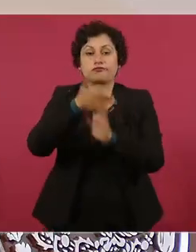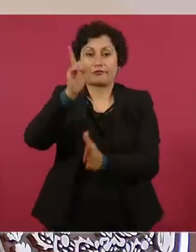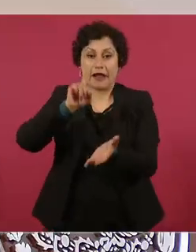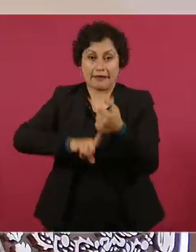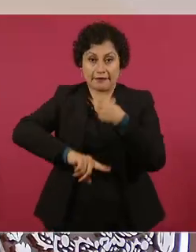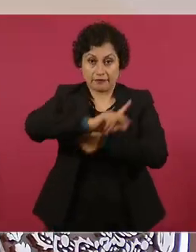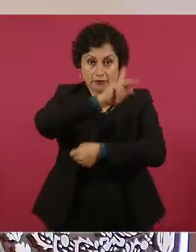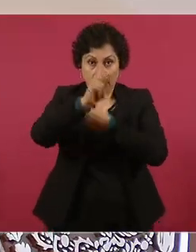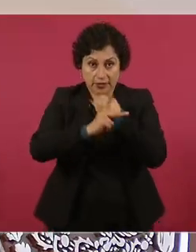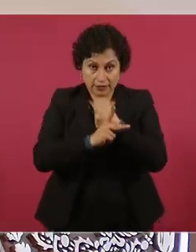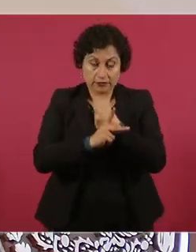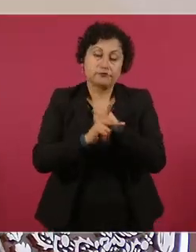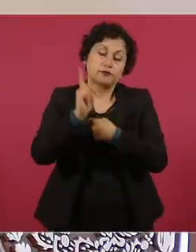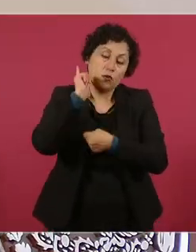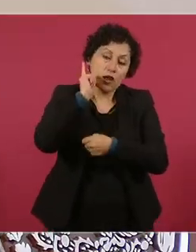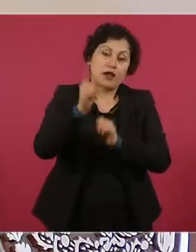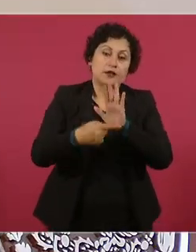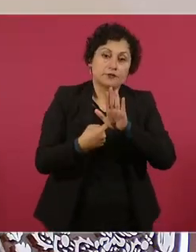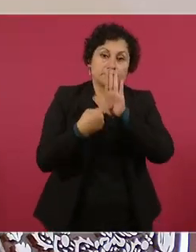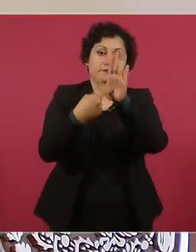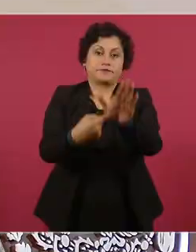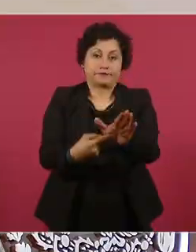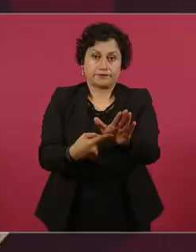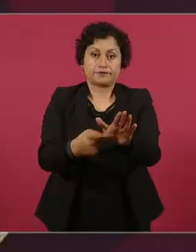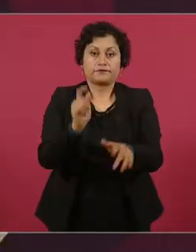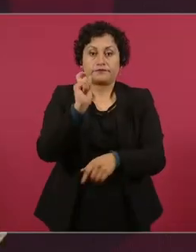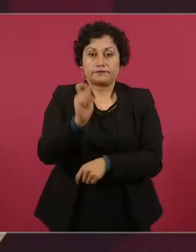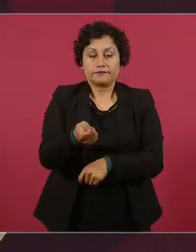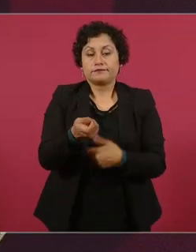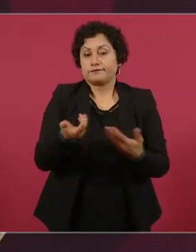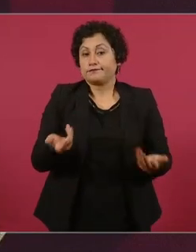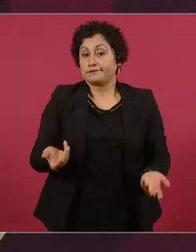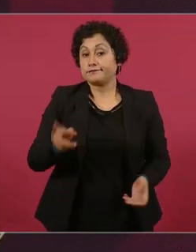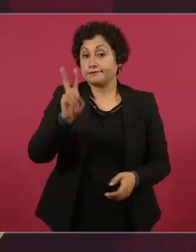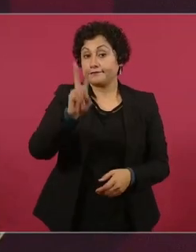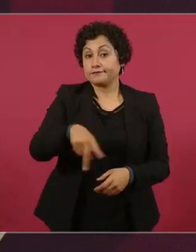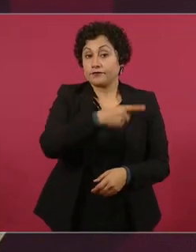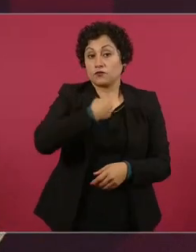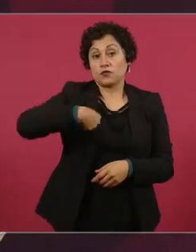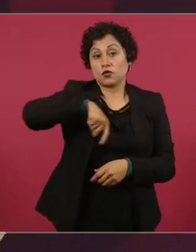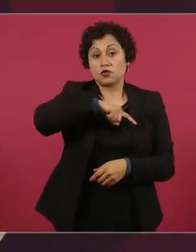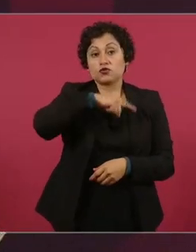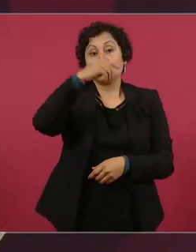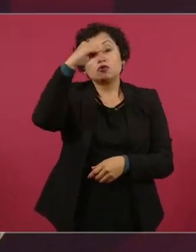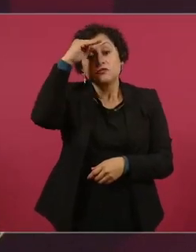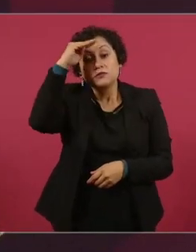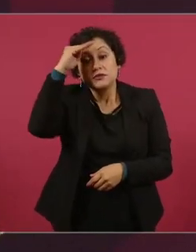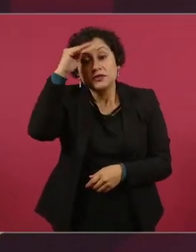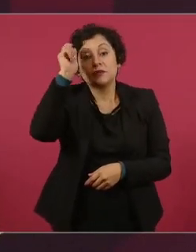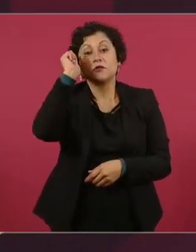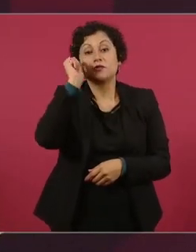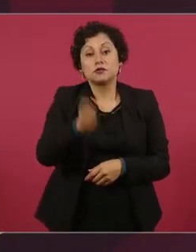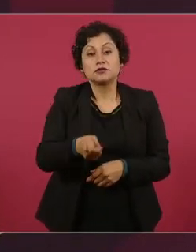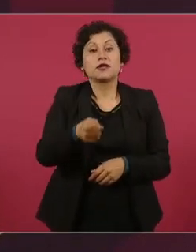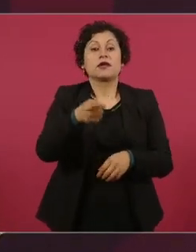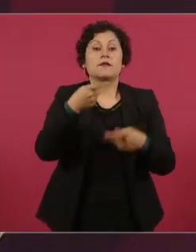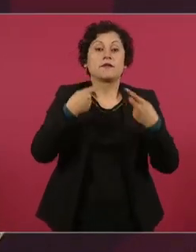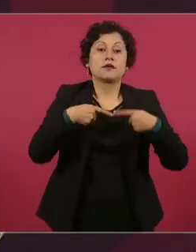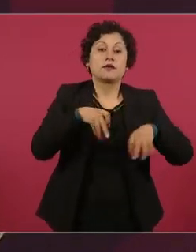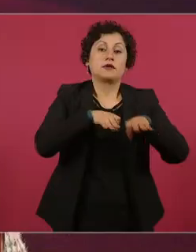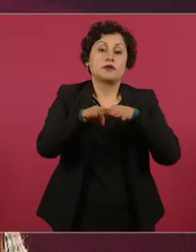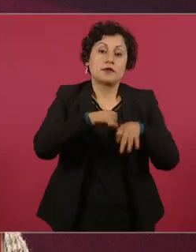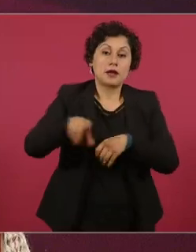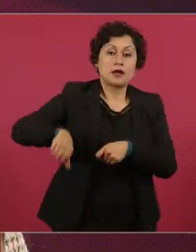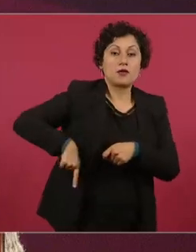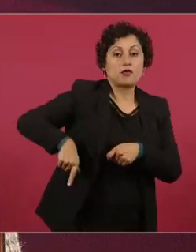Entonces, sí pensamos que los trabajadores al servicio del Estado, los maestros, los carteros,